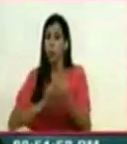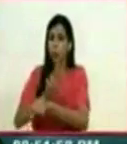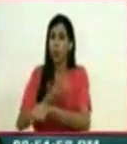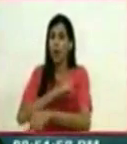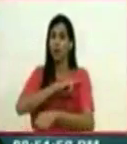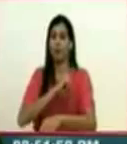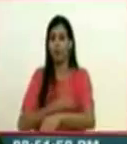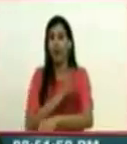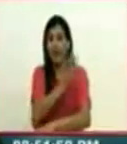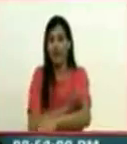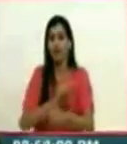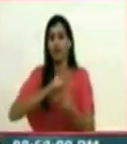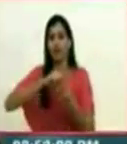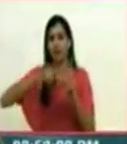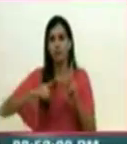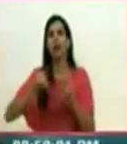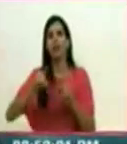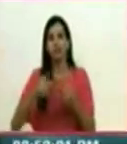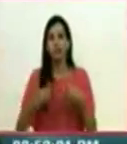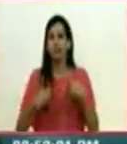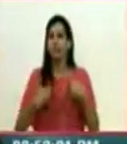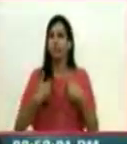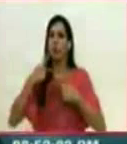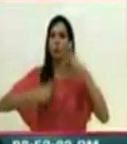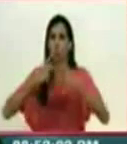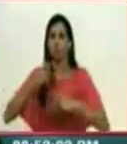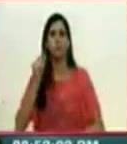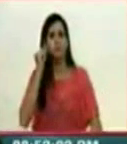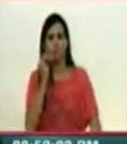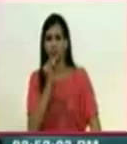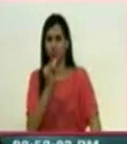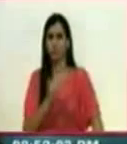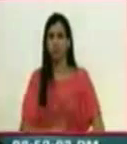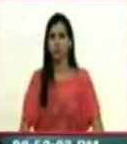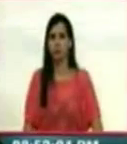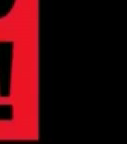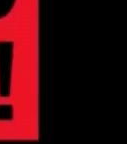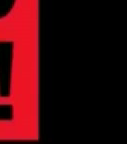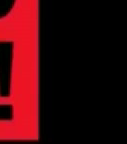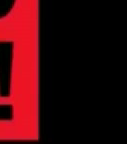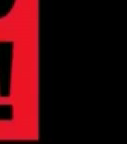terminará por comprometer la generación. Melanie Moncada, La Noticia.